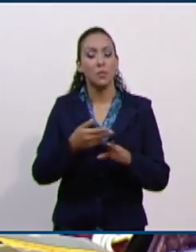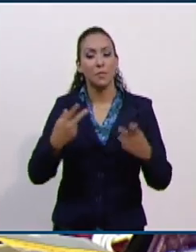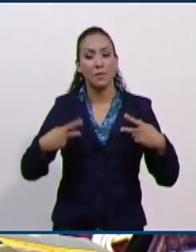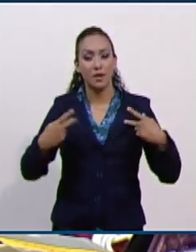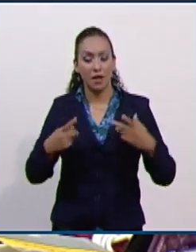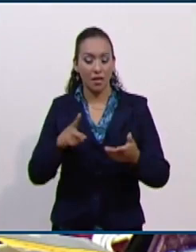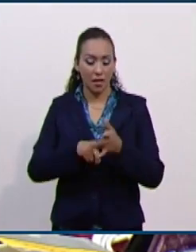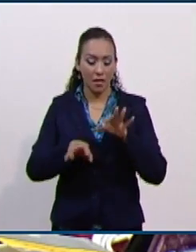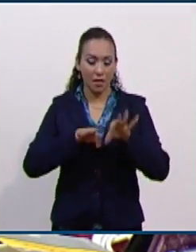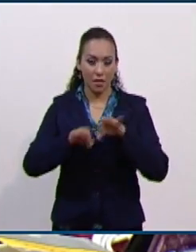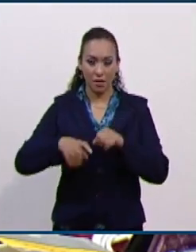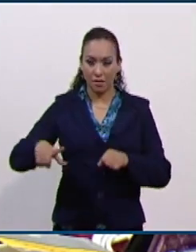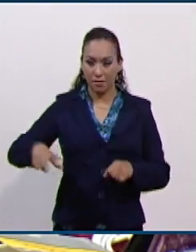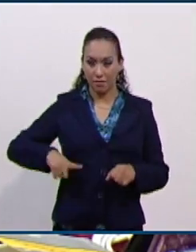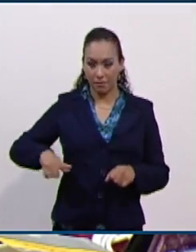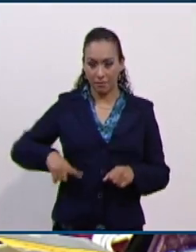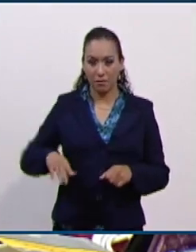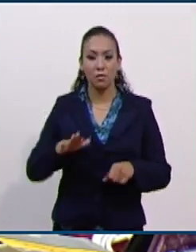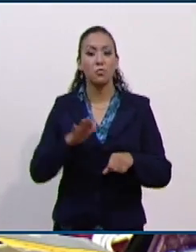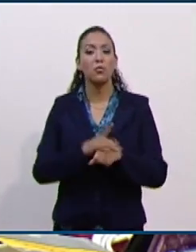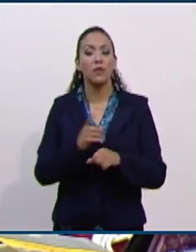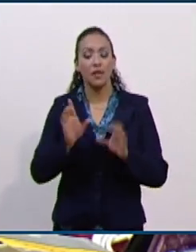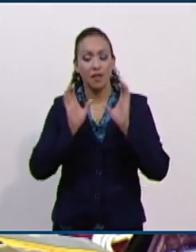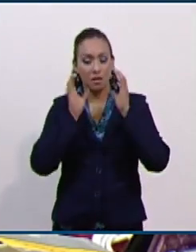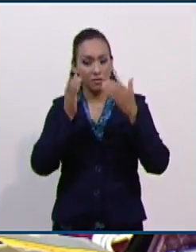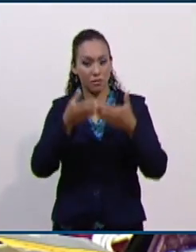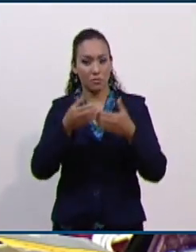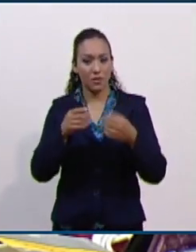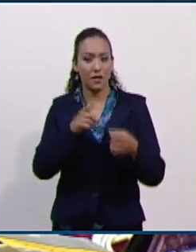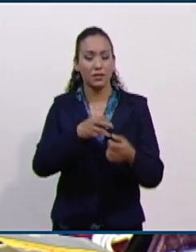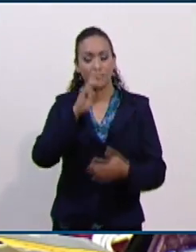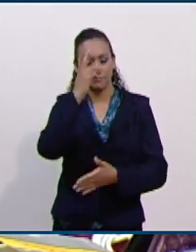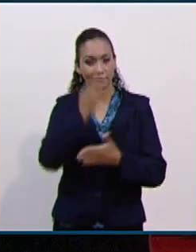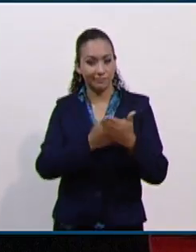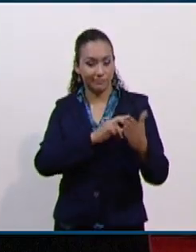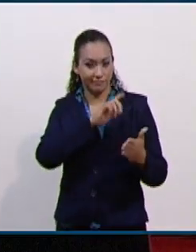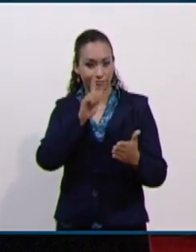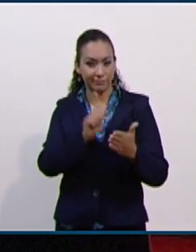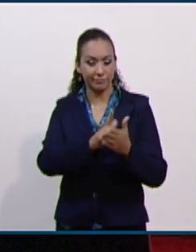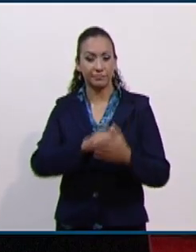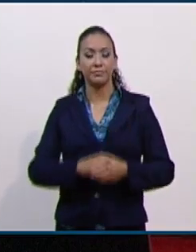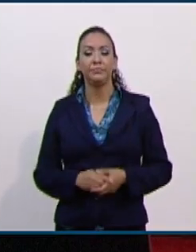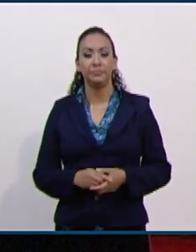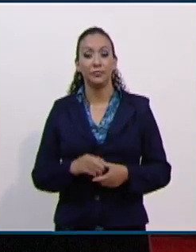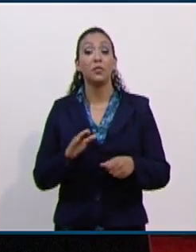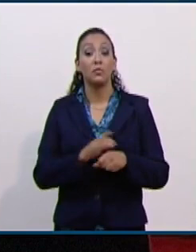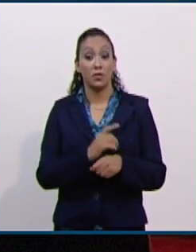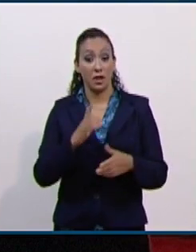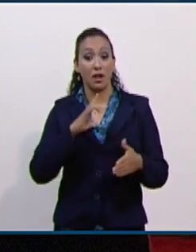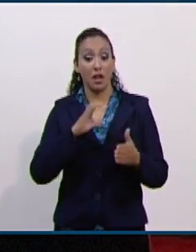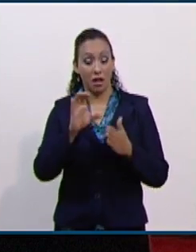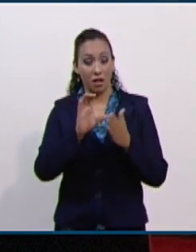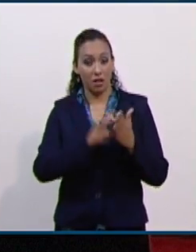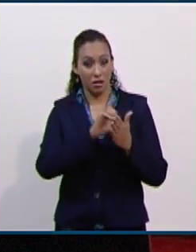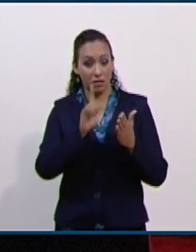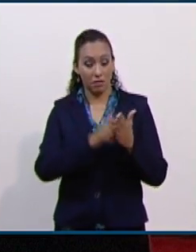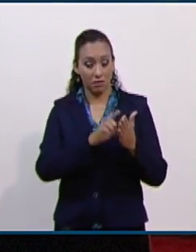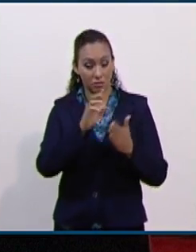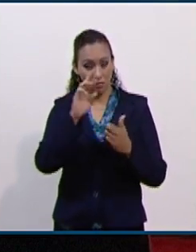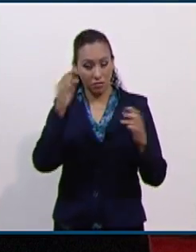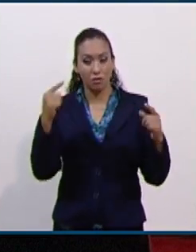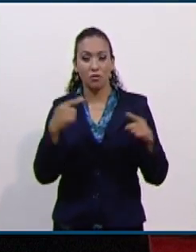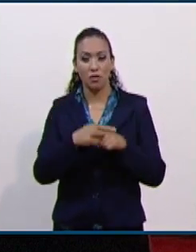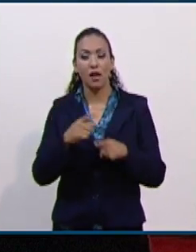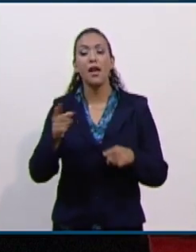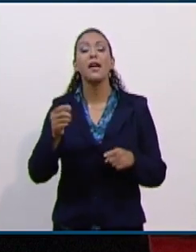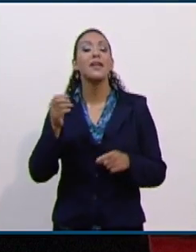servidoras públicas locales por la posible comisión de delitos federales. Esto al resolver una controversia constitucional promovida por el